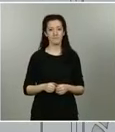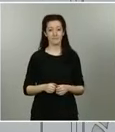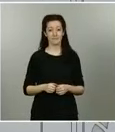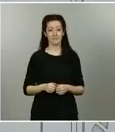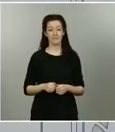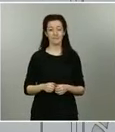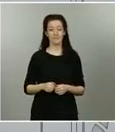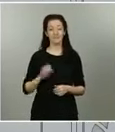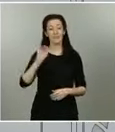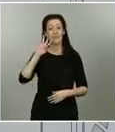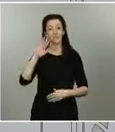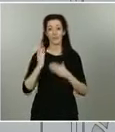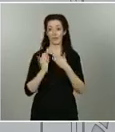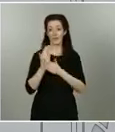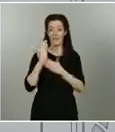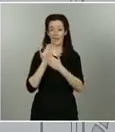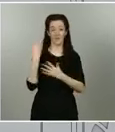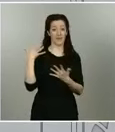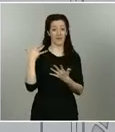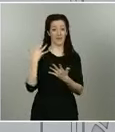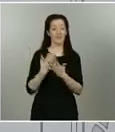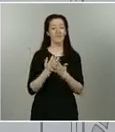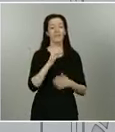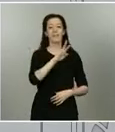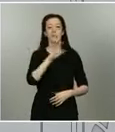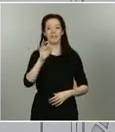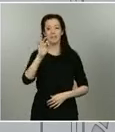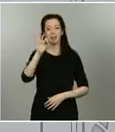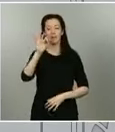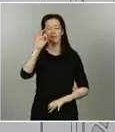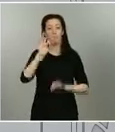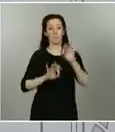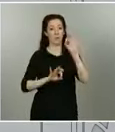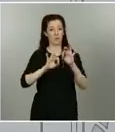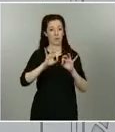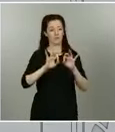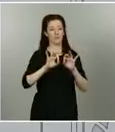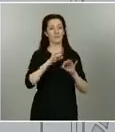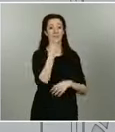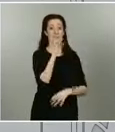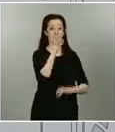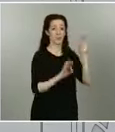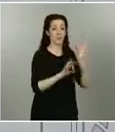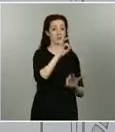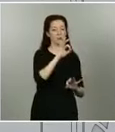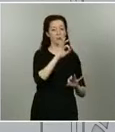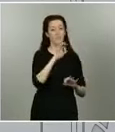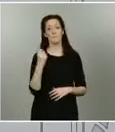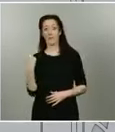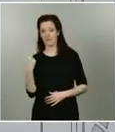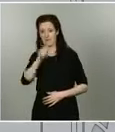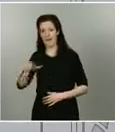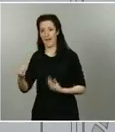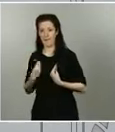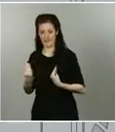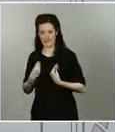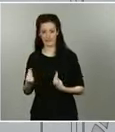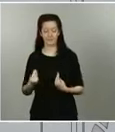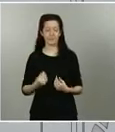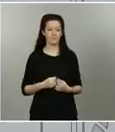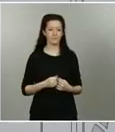14 días del 30%, del 30 por 100.000 habitantes. Estamos en una situación realmente que